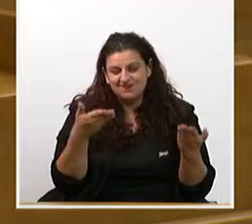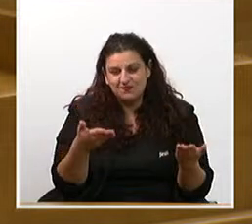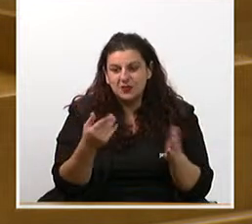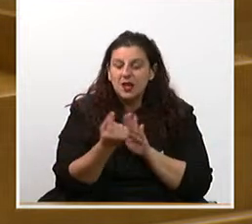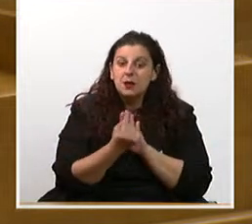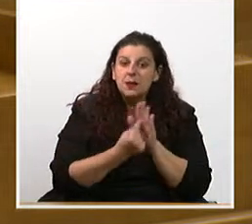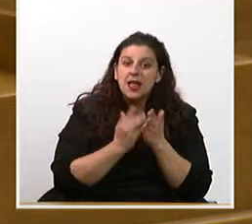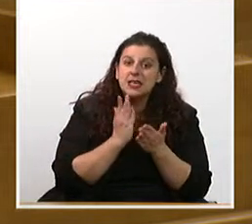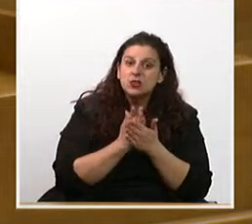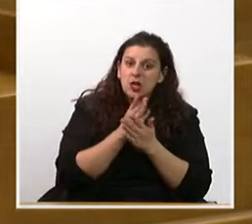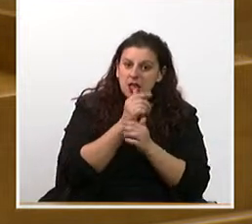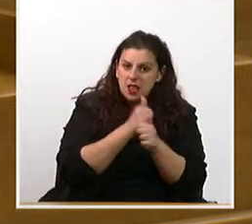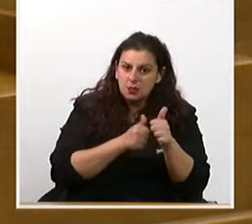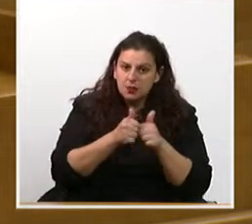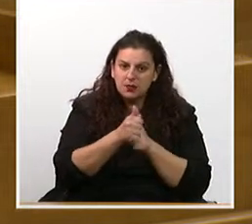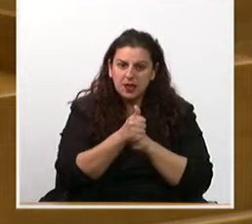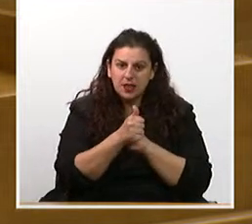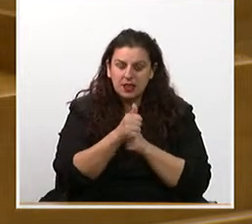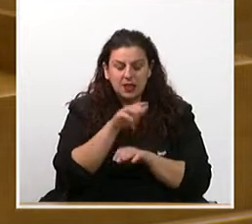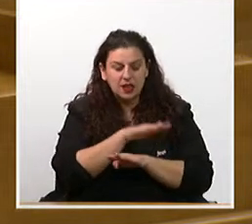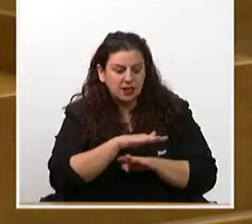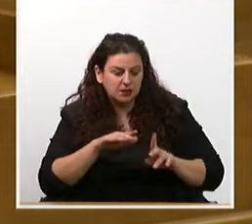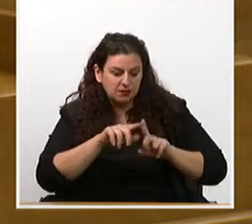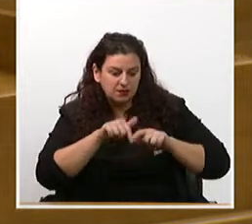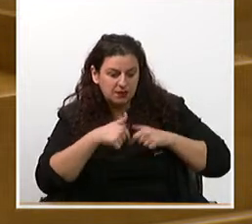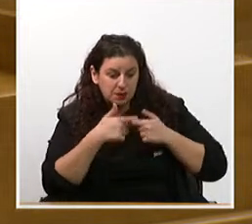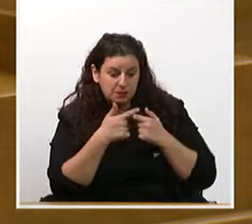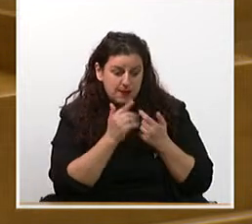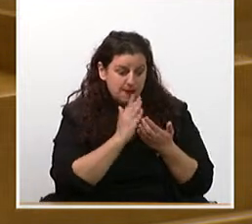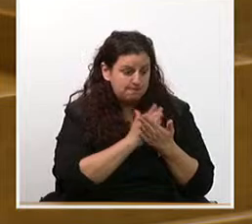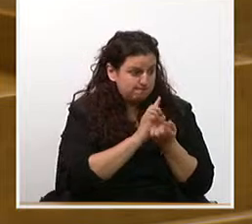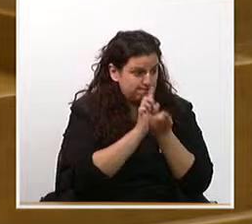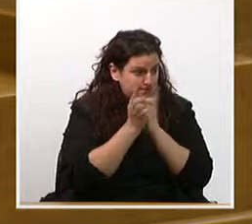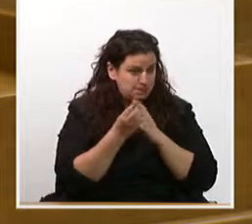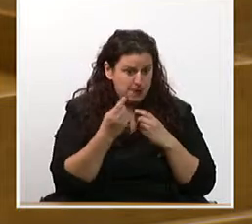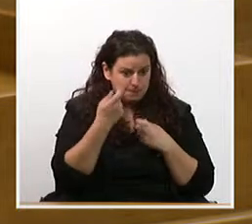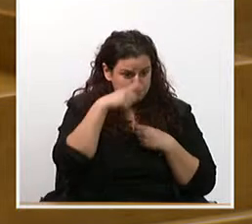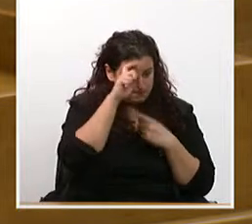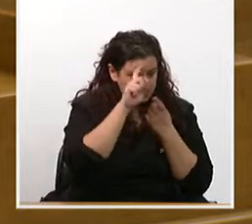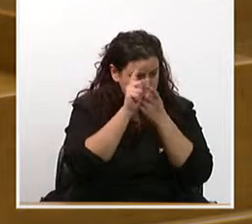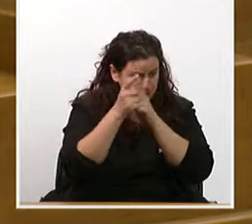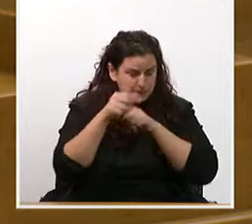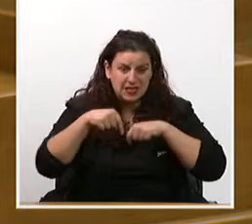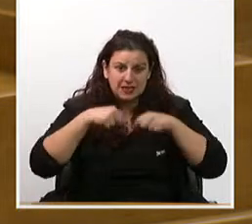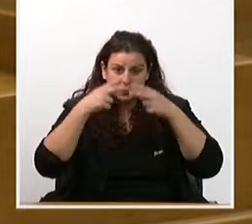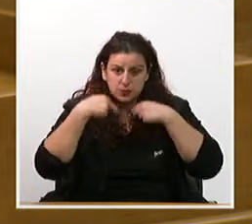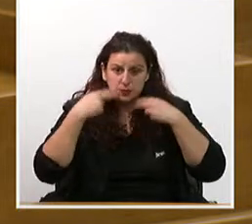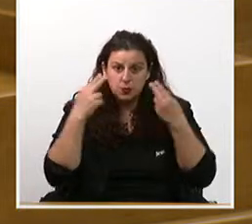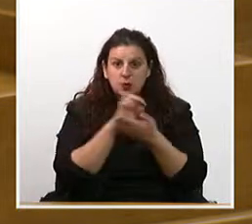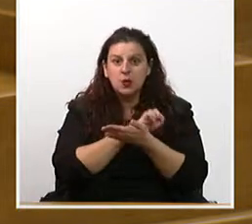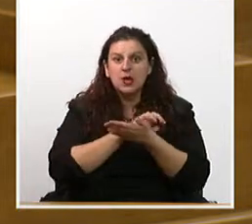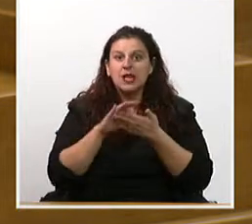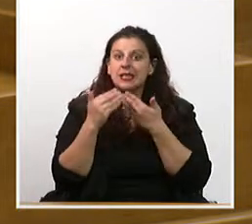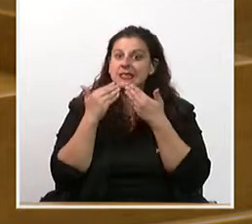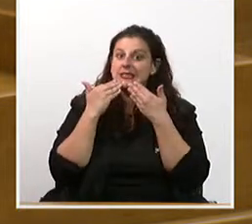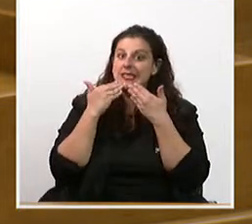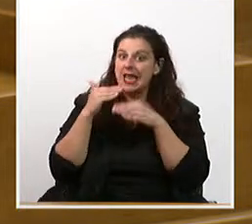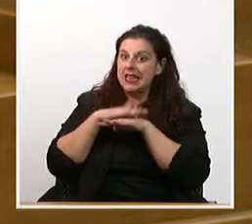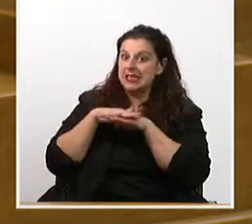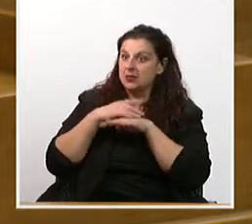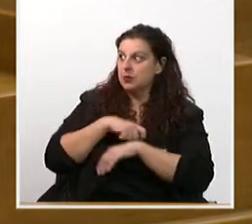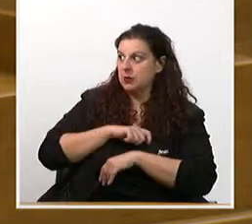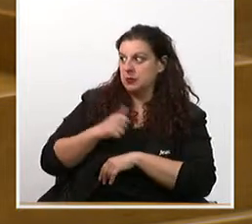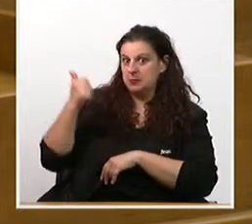escolarización preferente de los menores de las familias Que tengan que cambiar su residencia transporte público gratuito me alegra que el gobierno de España ya ha dicho al